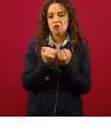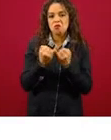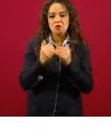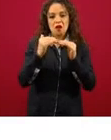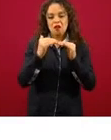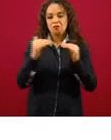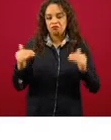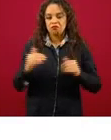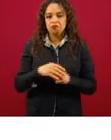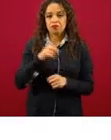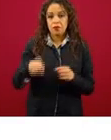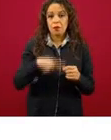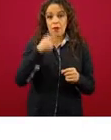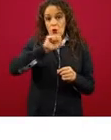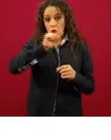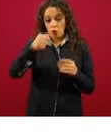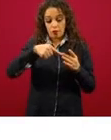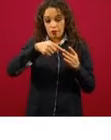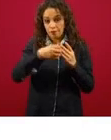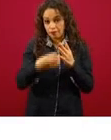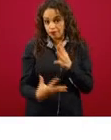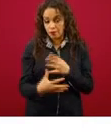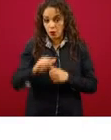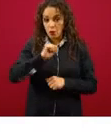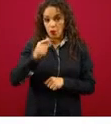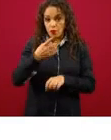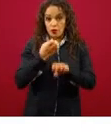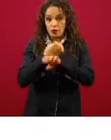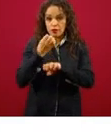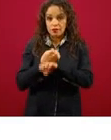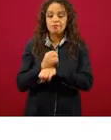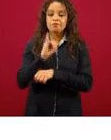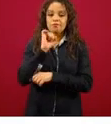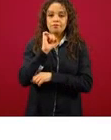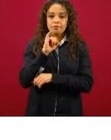ahí el resto de los estados se incrementa